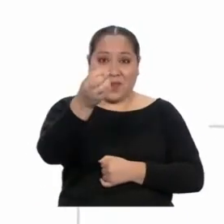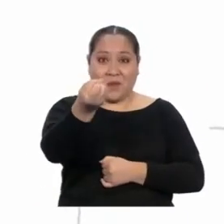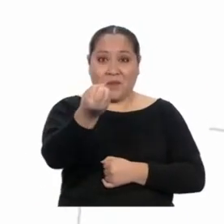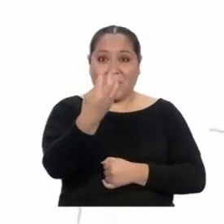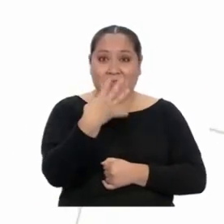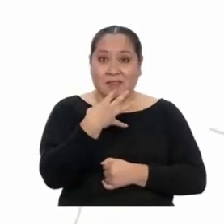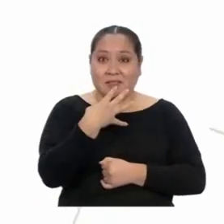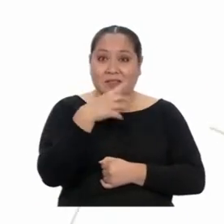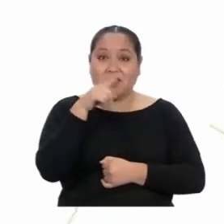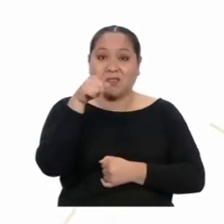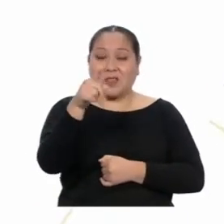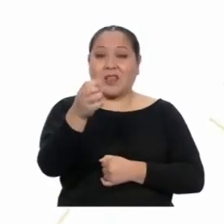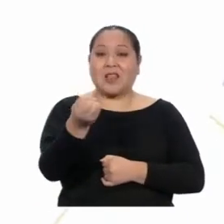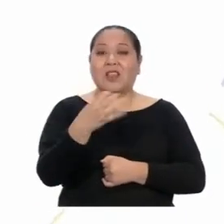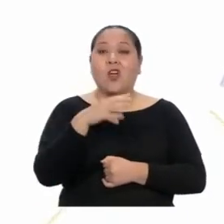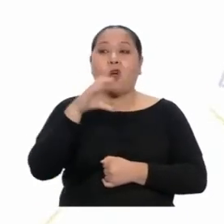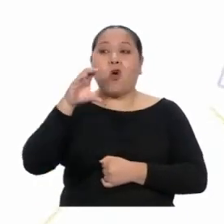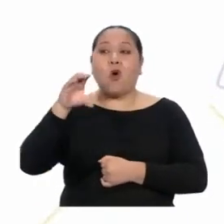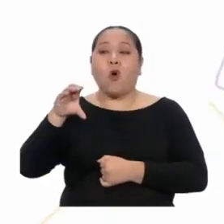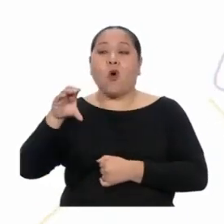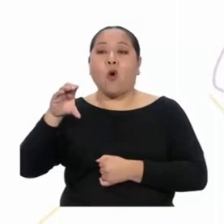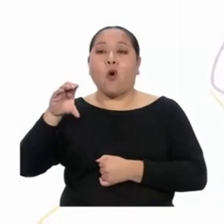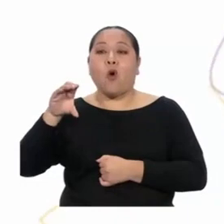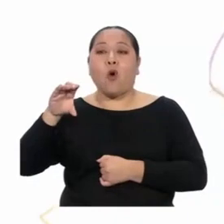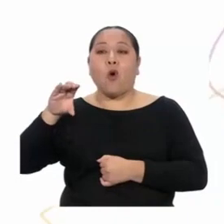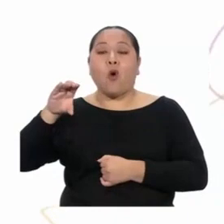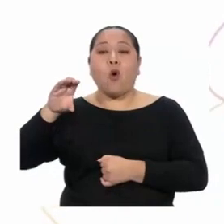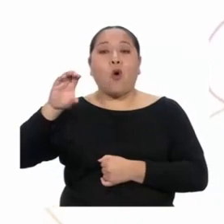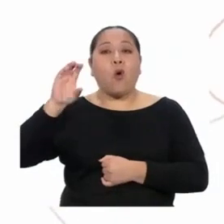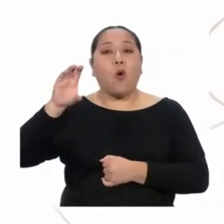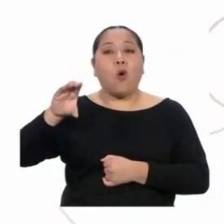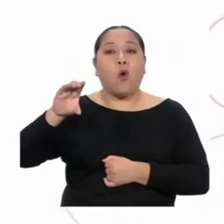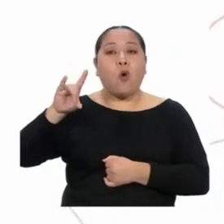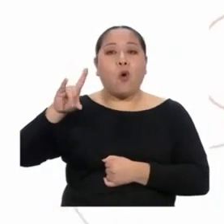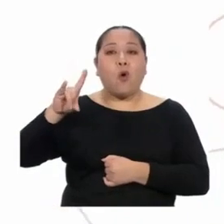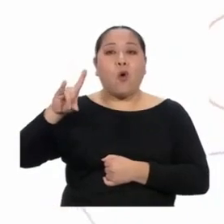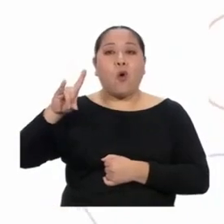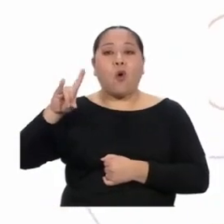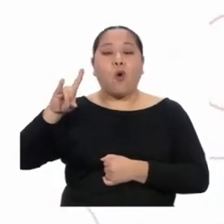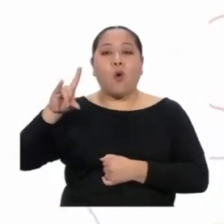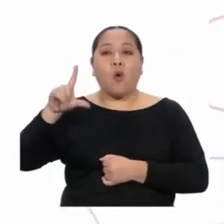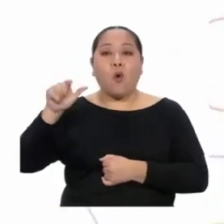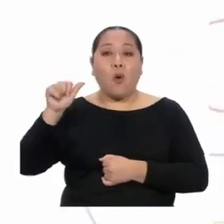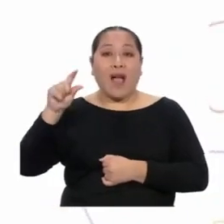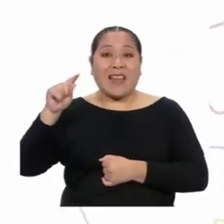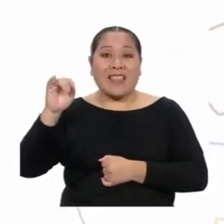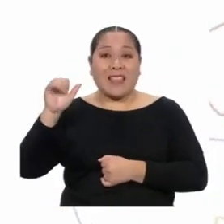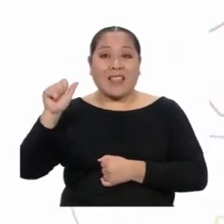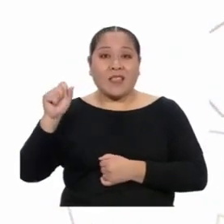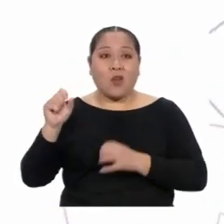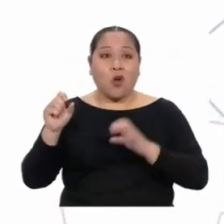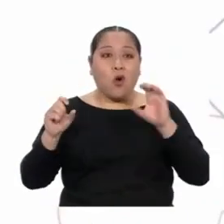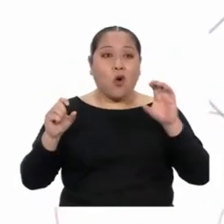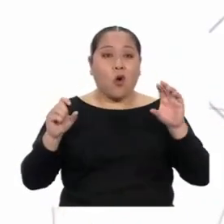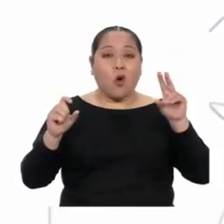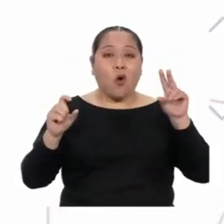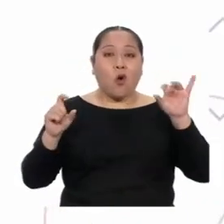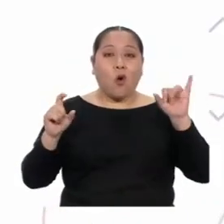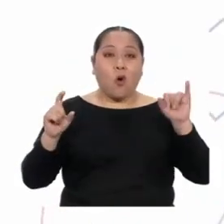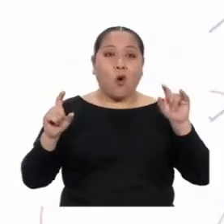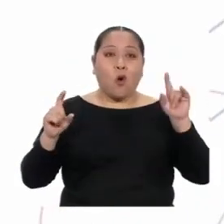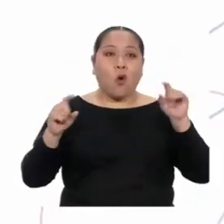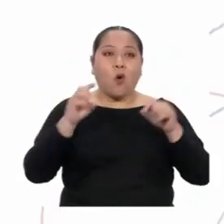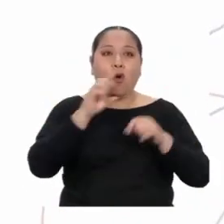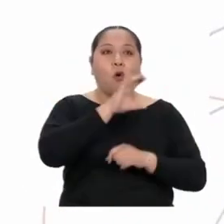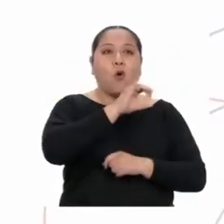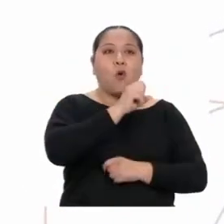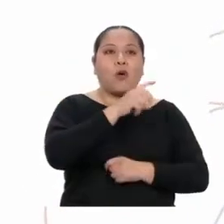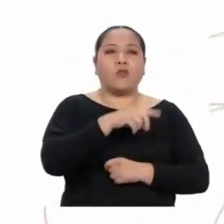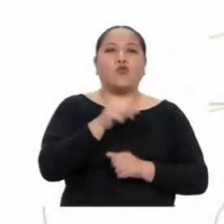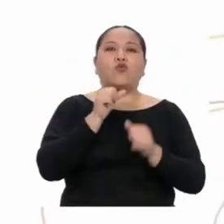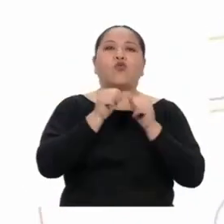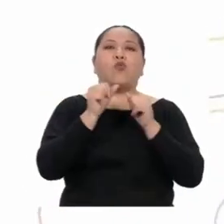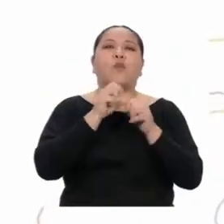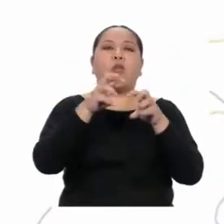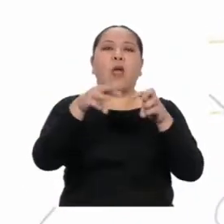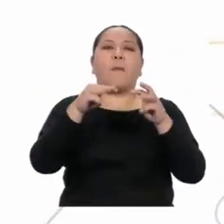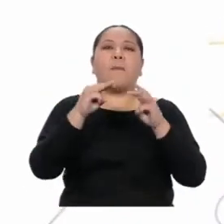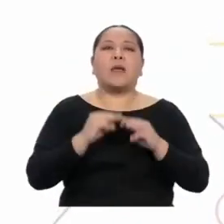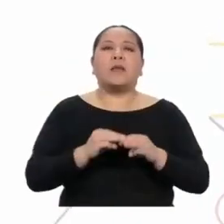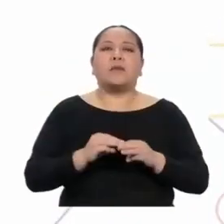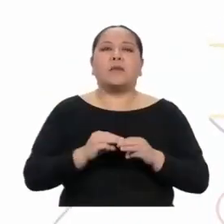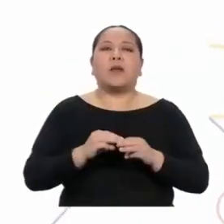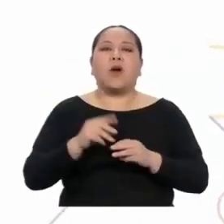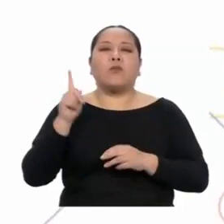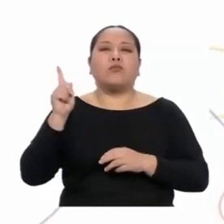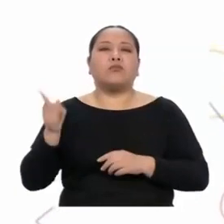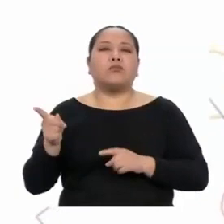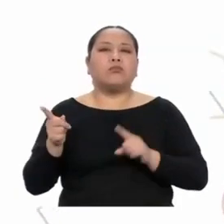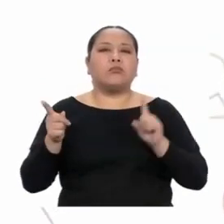si son cualitativas o cuantitativas. Número de mesas en cada aula.